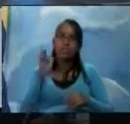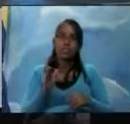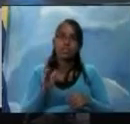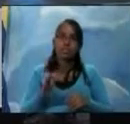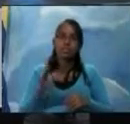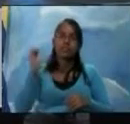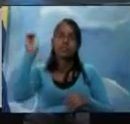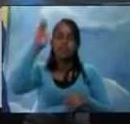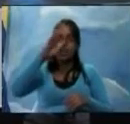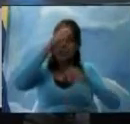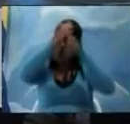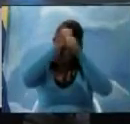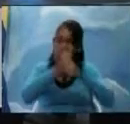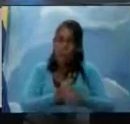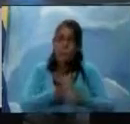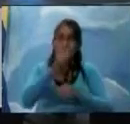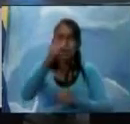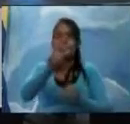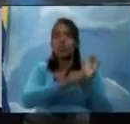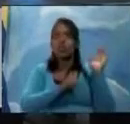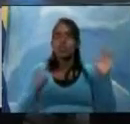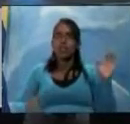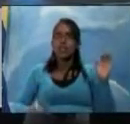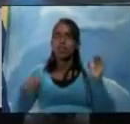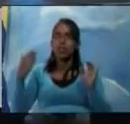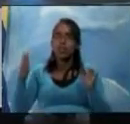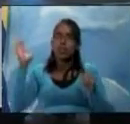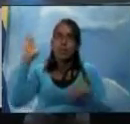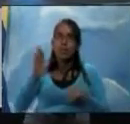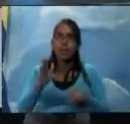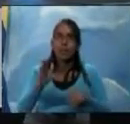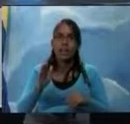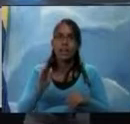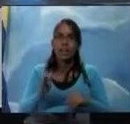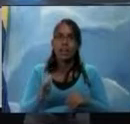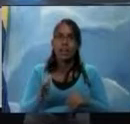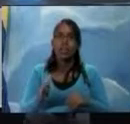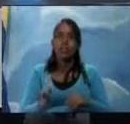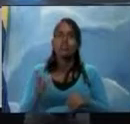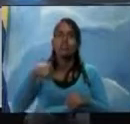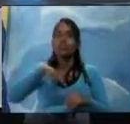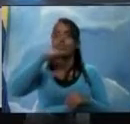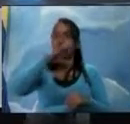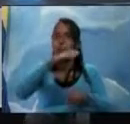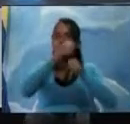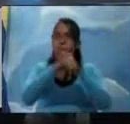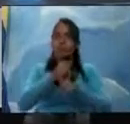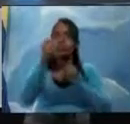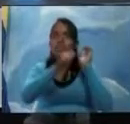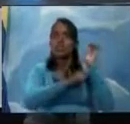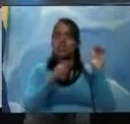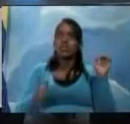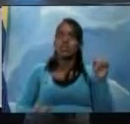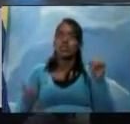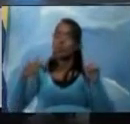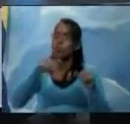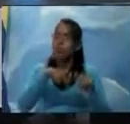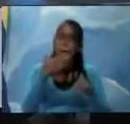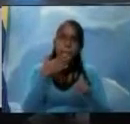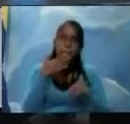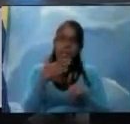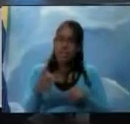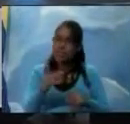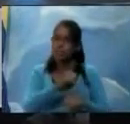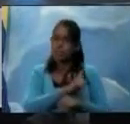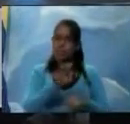estamos esperando o no los estamos esperando? Sí, lo estamos esperando. Nosotros estamos esperando al Señor. Y el Señor nos va a pedir cuenta